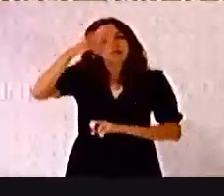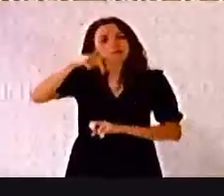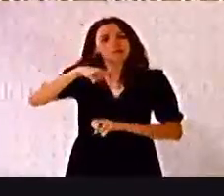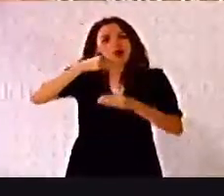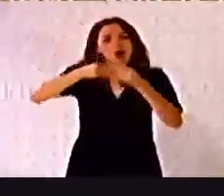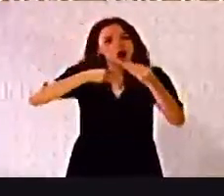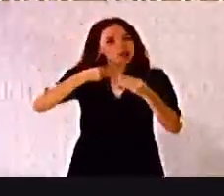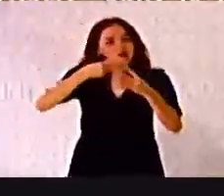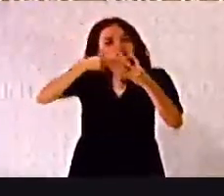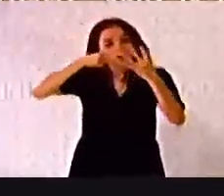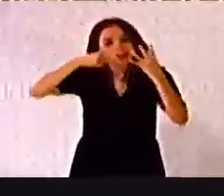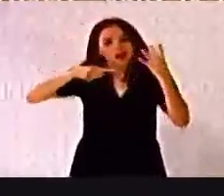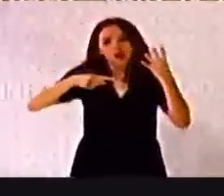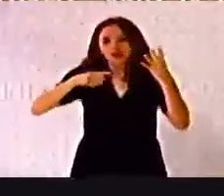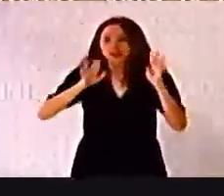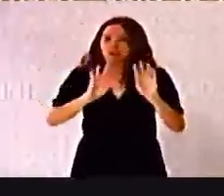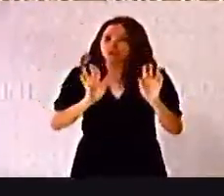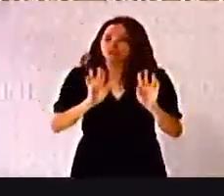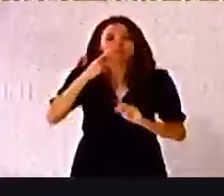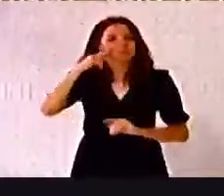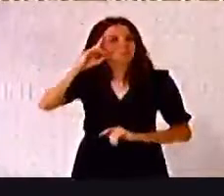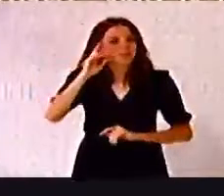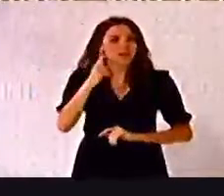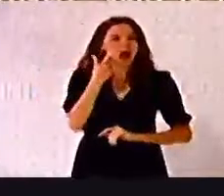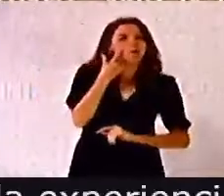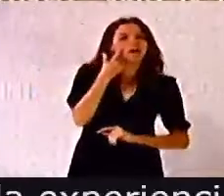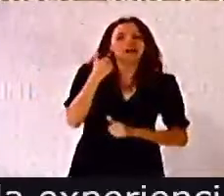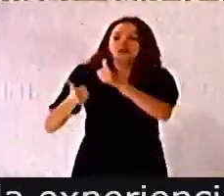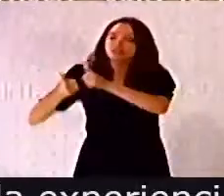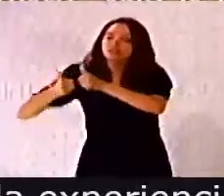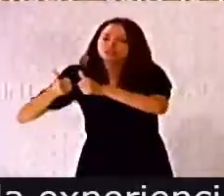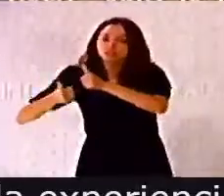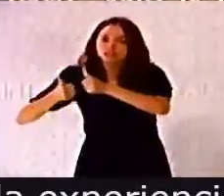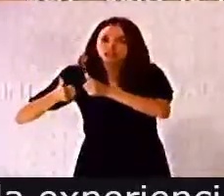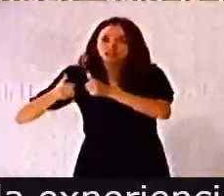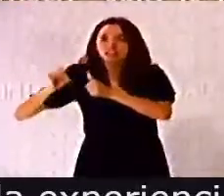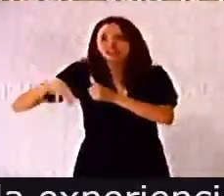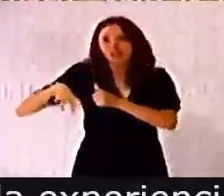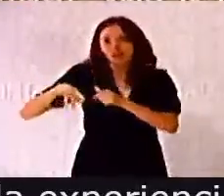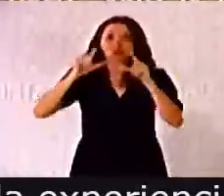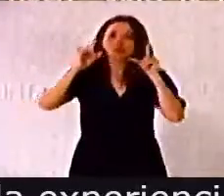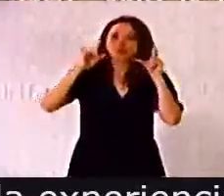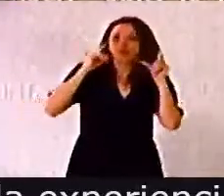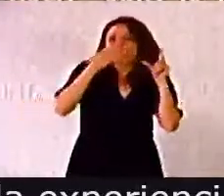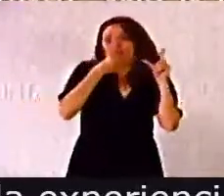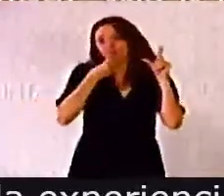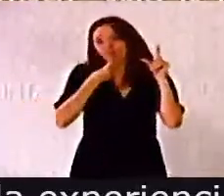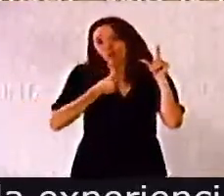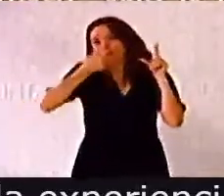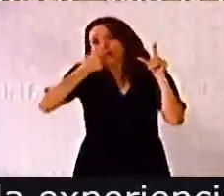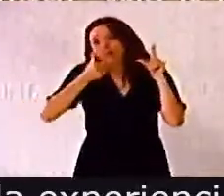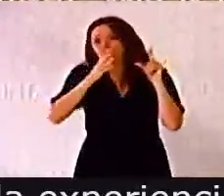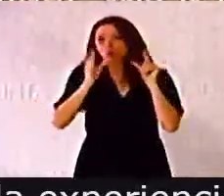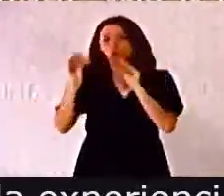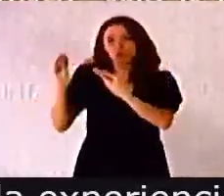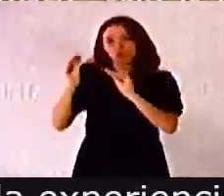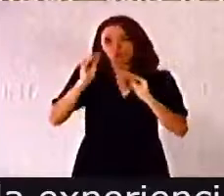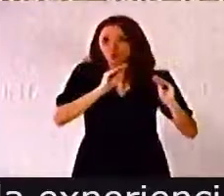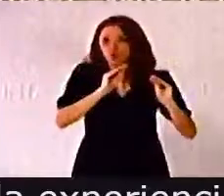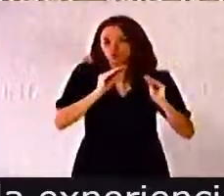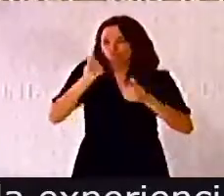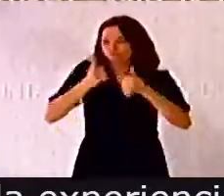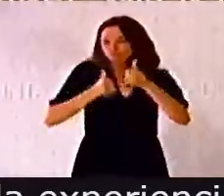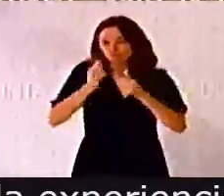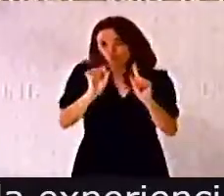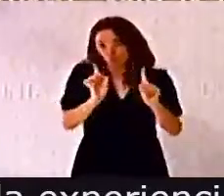y lo digo desde la experiencia, no se trata de quién hace más cosas. Aquí no es a ver quién queda mejor porque hace más cosas en su territorio. Se trata